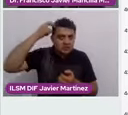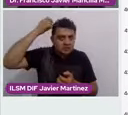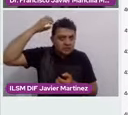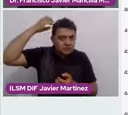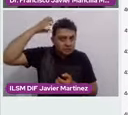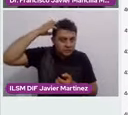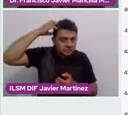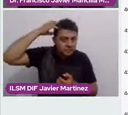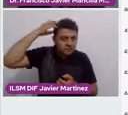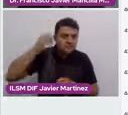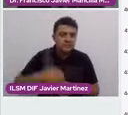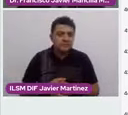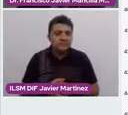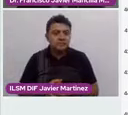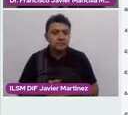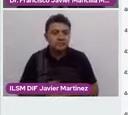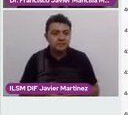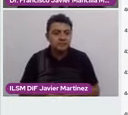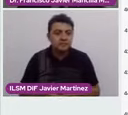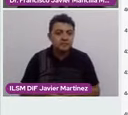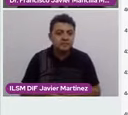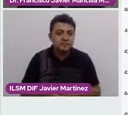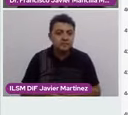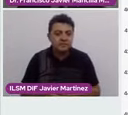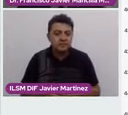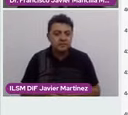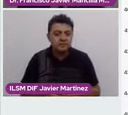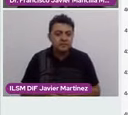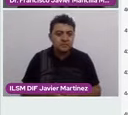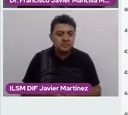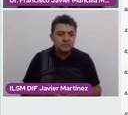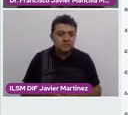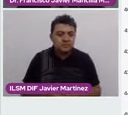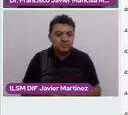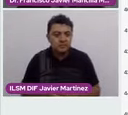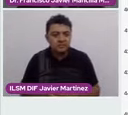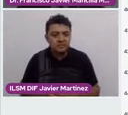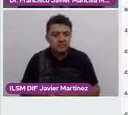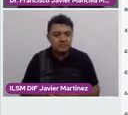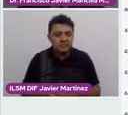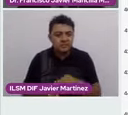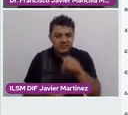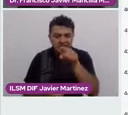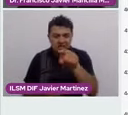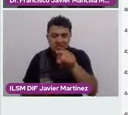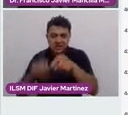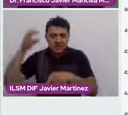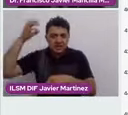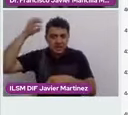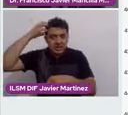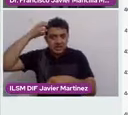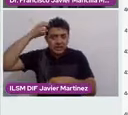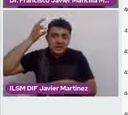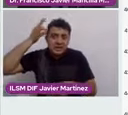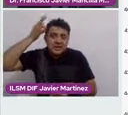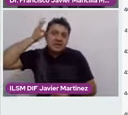los pacientes implantados referían que les había disminuido el zumbido, ¿sí? El implante coclear, pues,